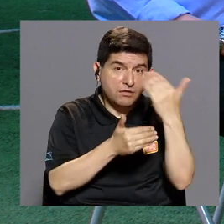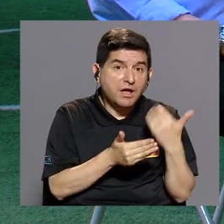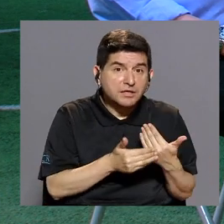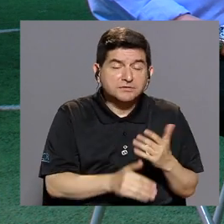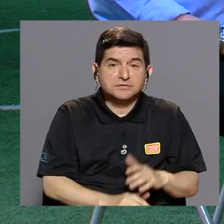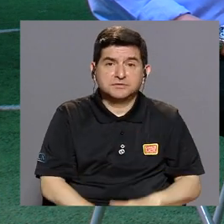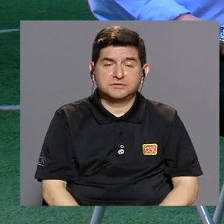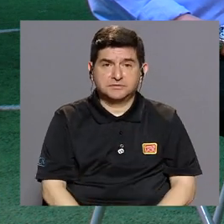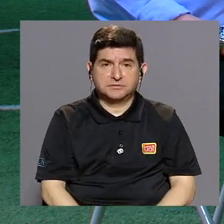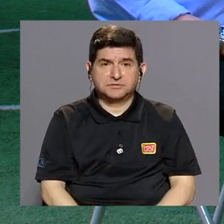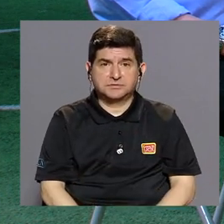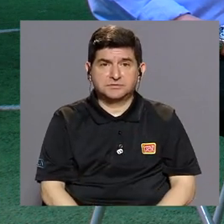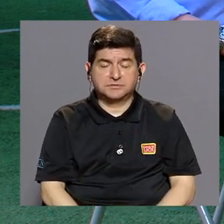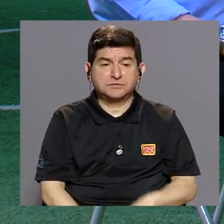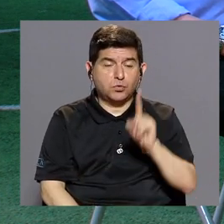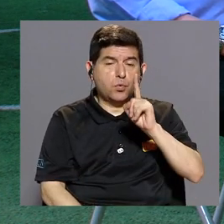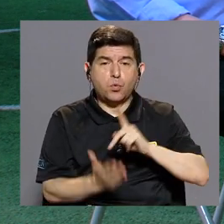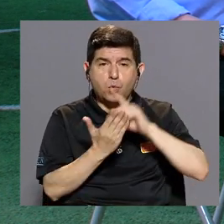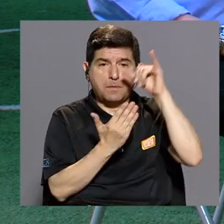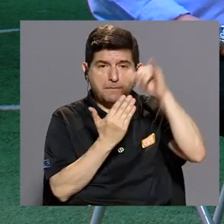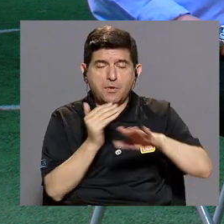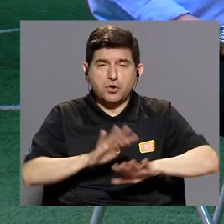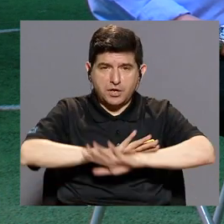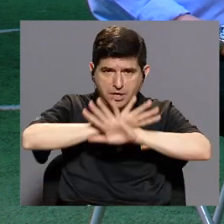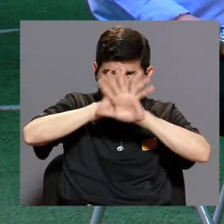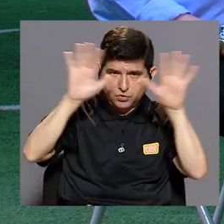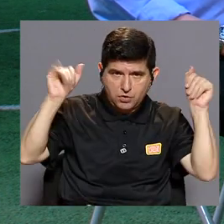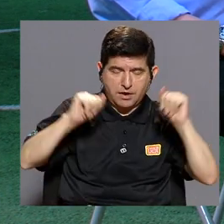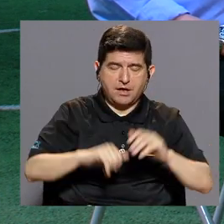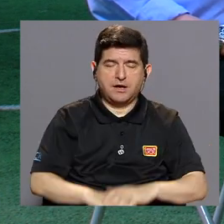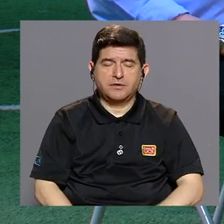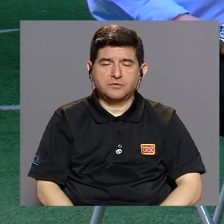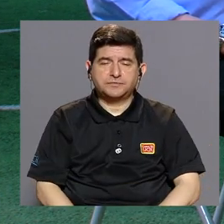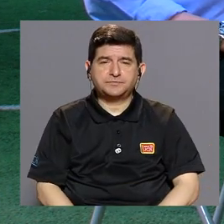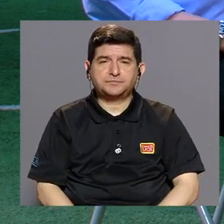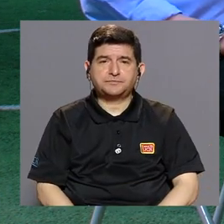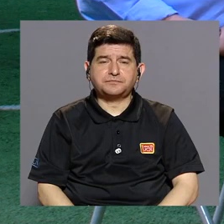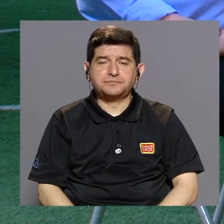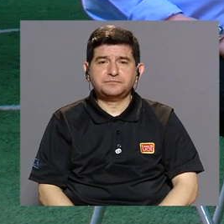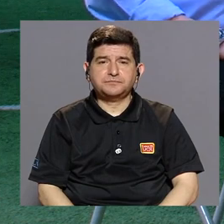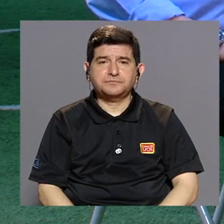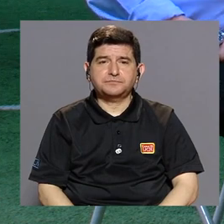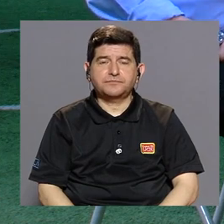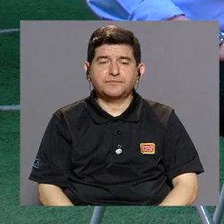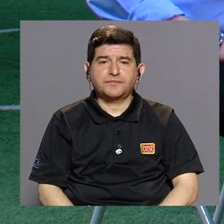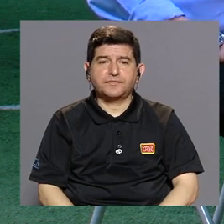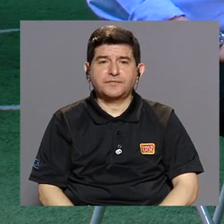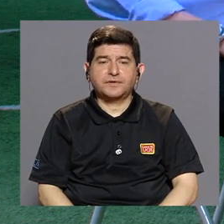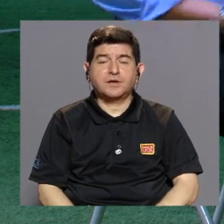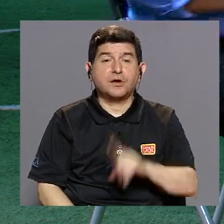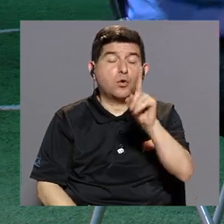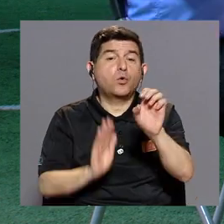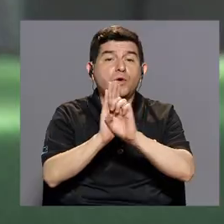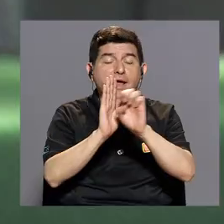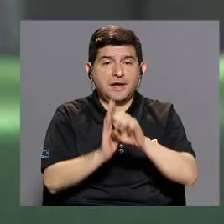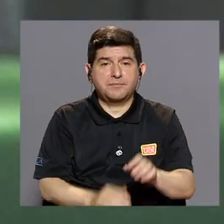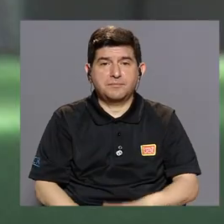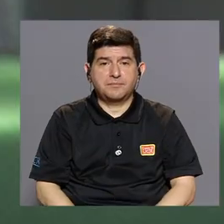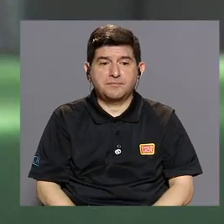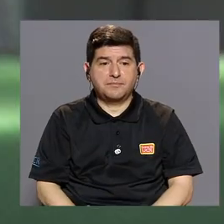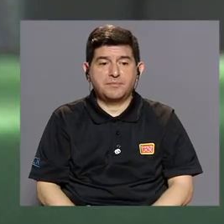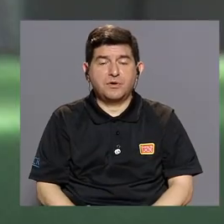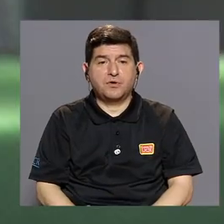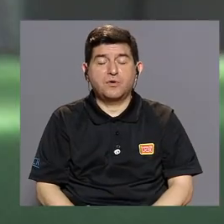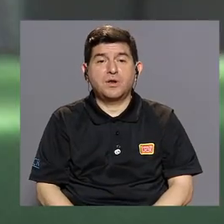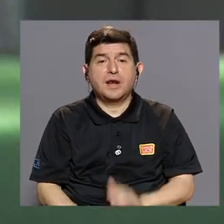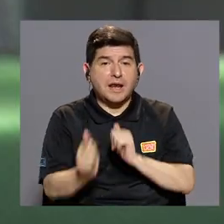anteriormente, tiene que haber un proyecto claro, ¿verdad? Tiene que haber un proyecto claro. La liga, te voy a poner un ejemplo, la liga